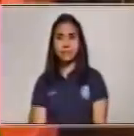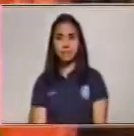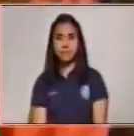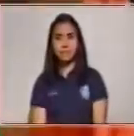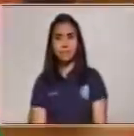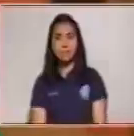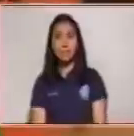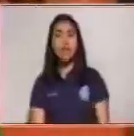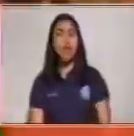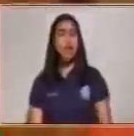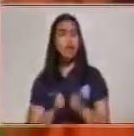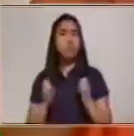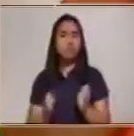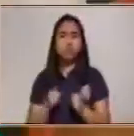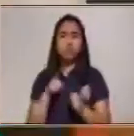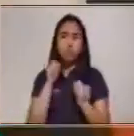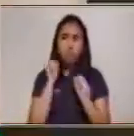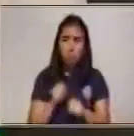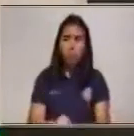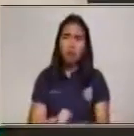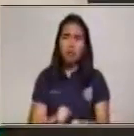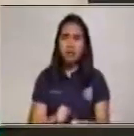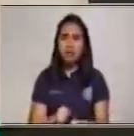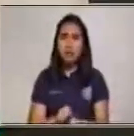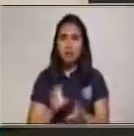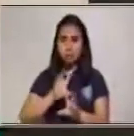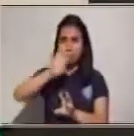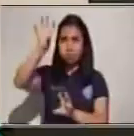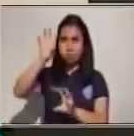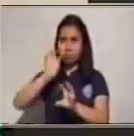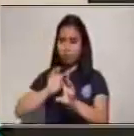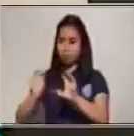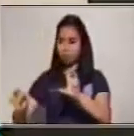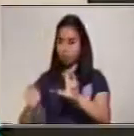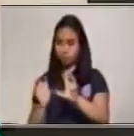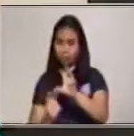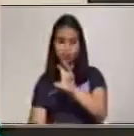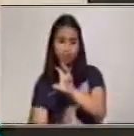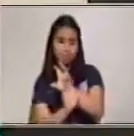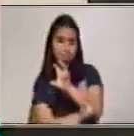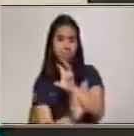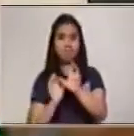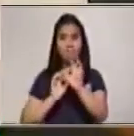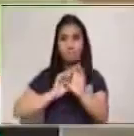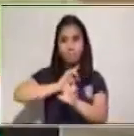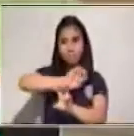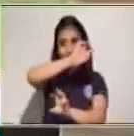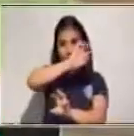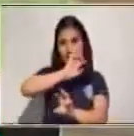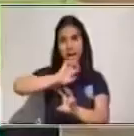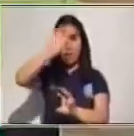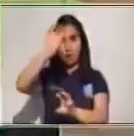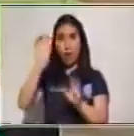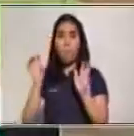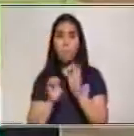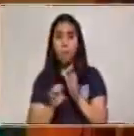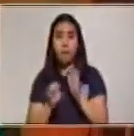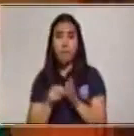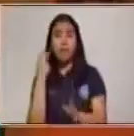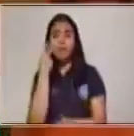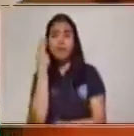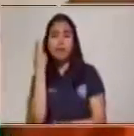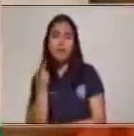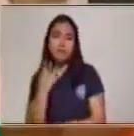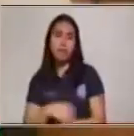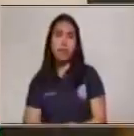Tú puedes colocarlo alrededor. Tenemos que entre los vertebrados están los mamíferos, están